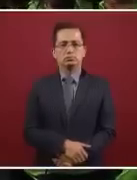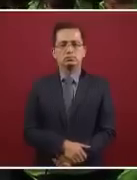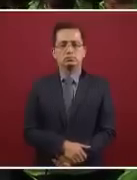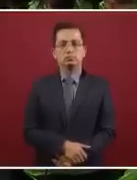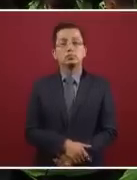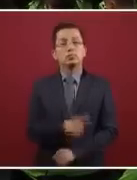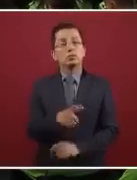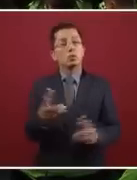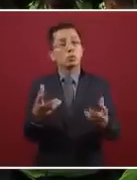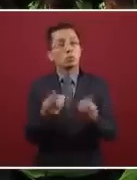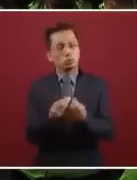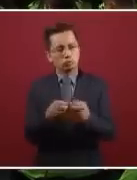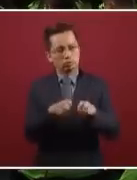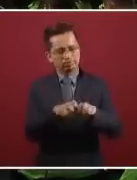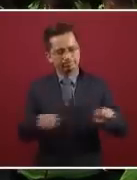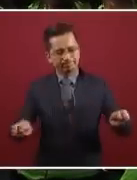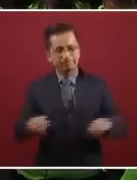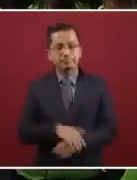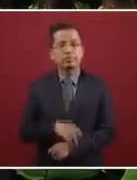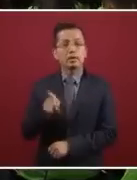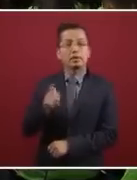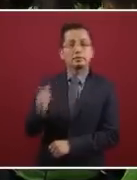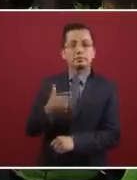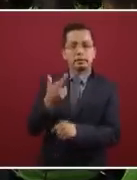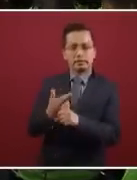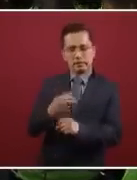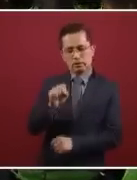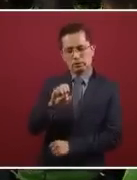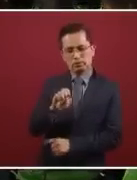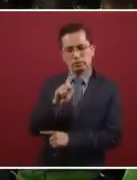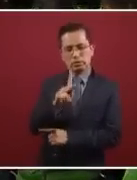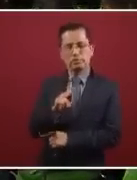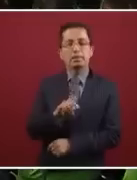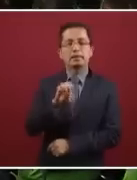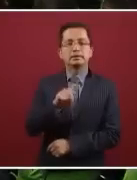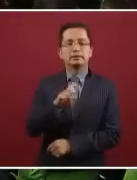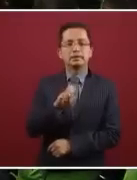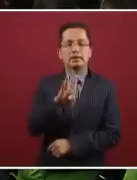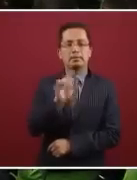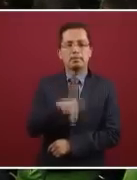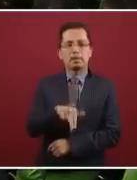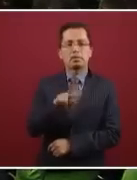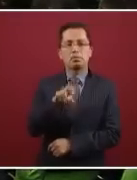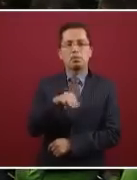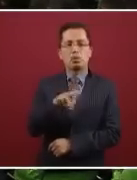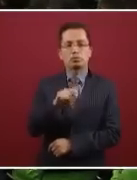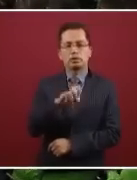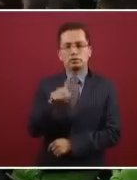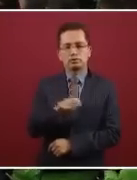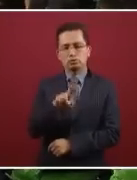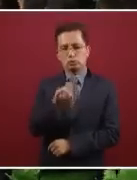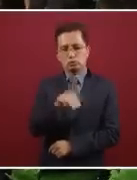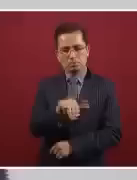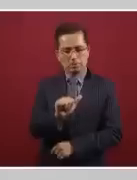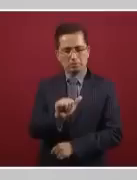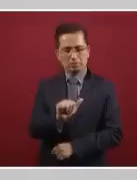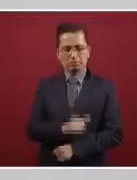Lo acompañan en el presidium el secretario de Educación Pública, Esteban Moctezuma Barragán.